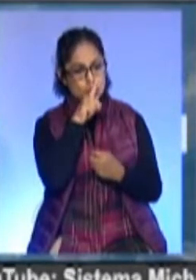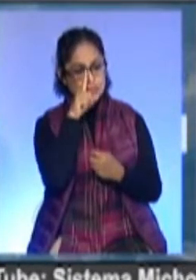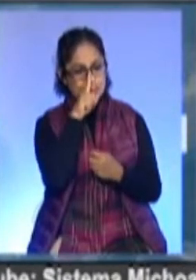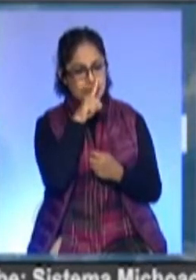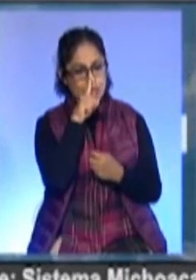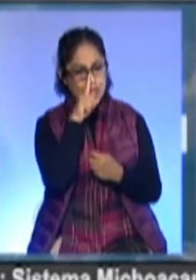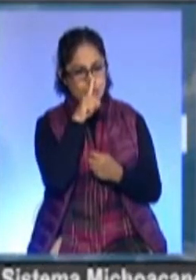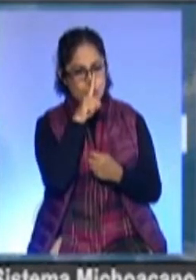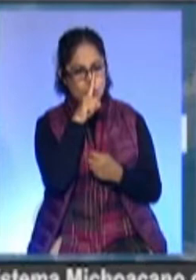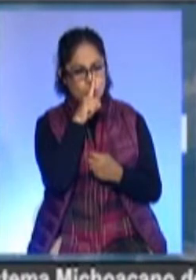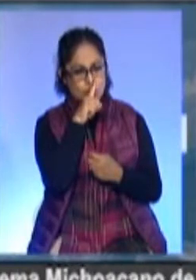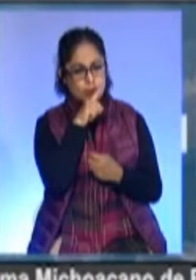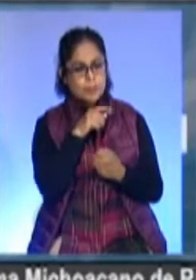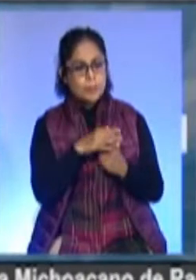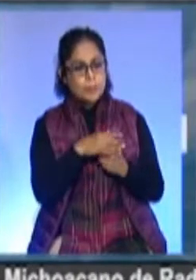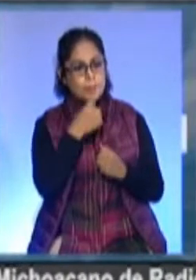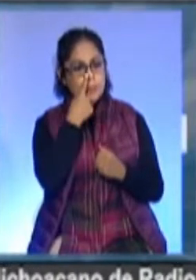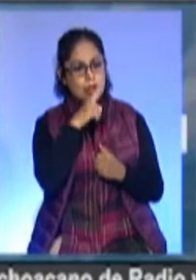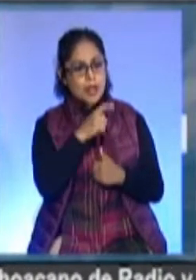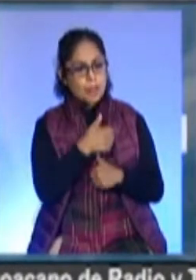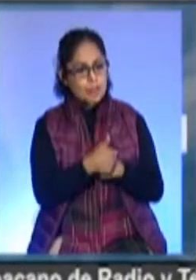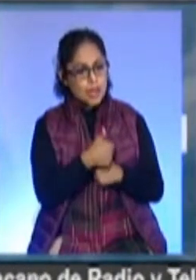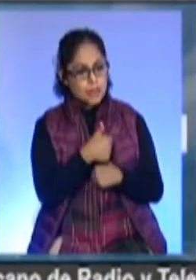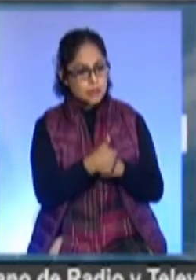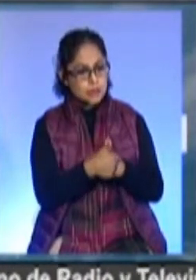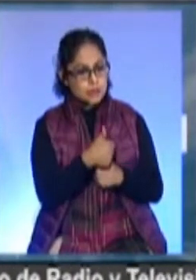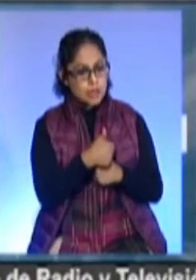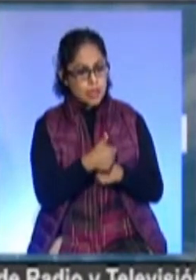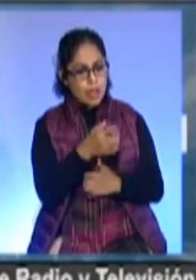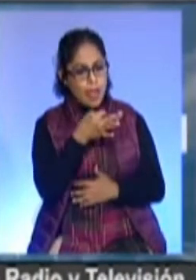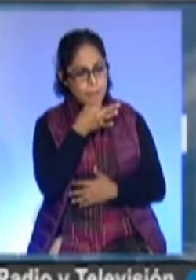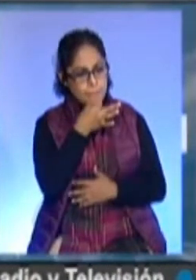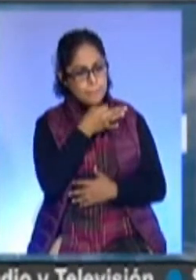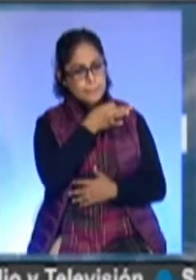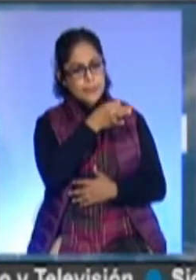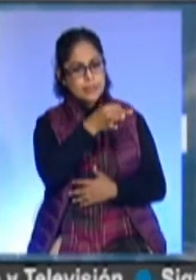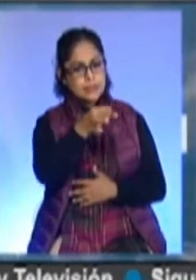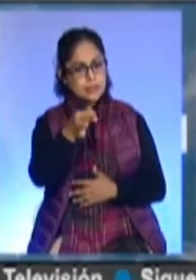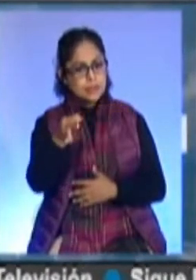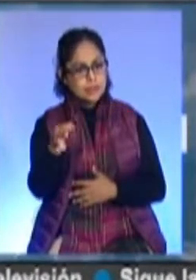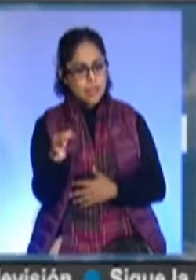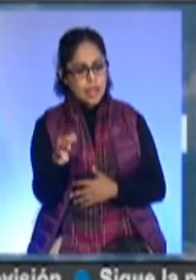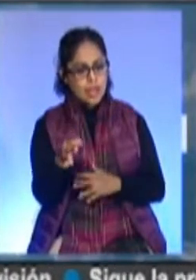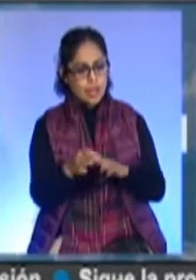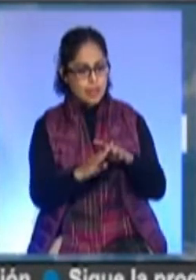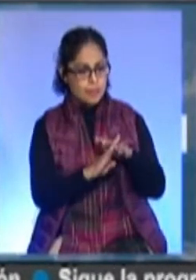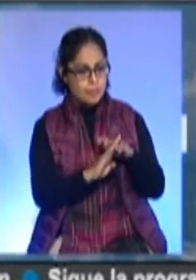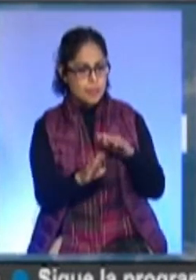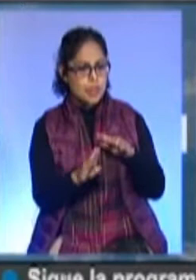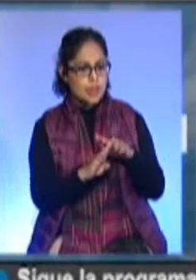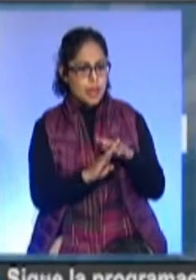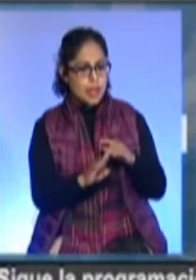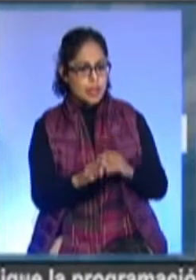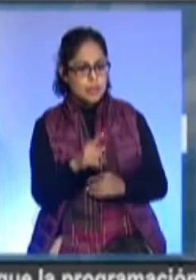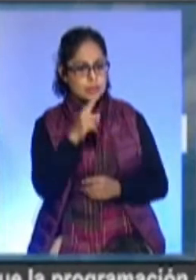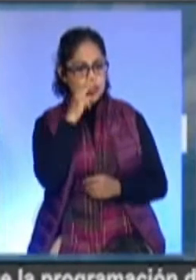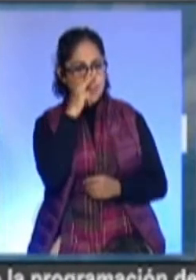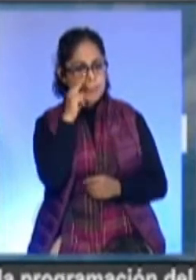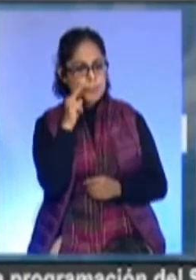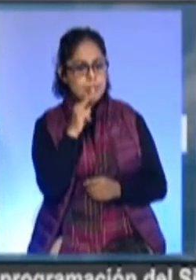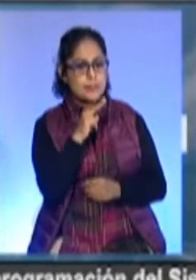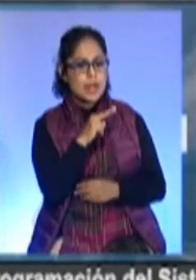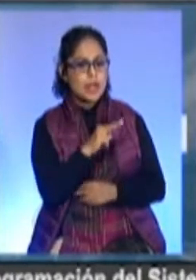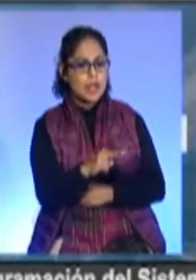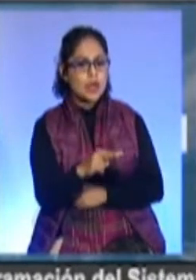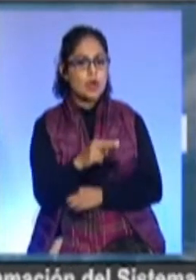Unidas. Previo a la participación, envió un mensaje a los migrantes mexicanos, a los migrantes